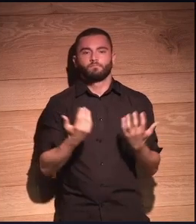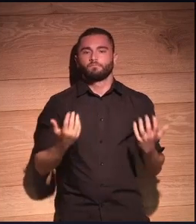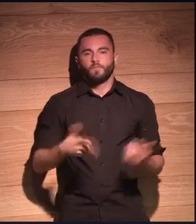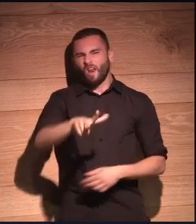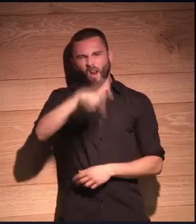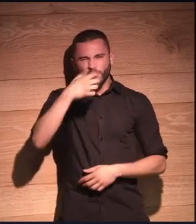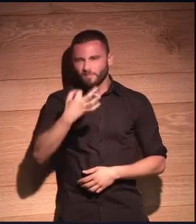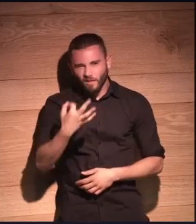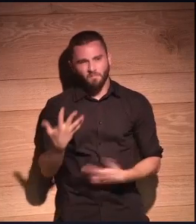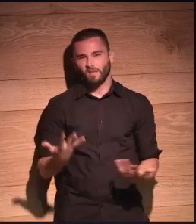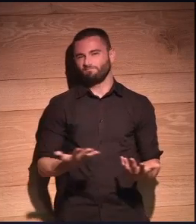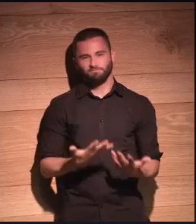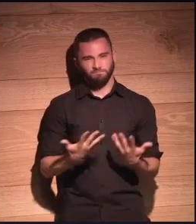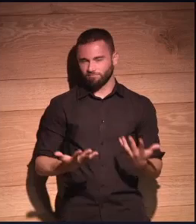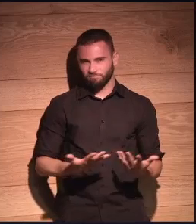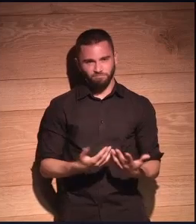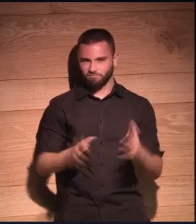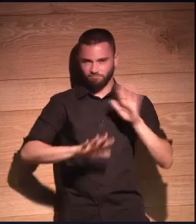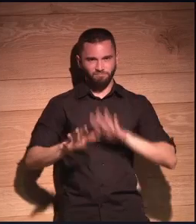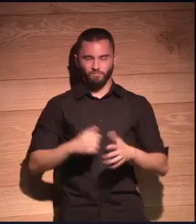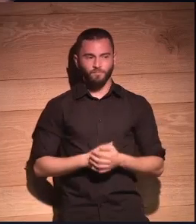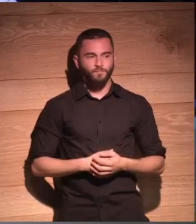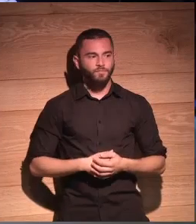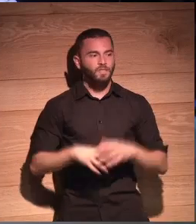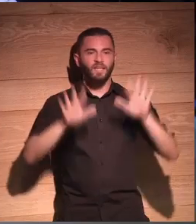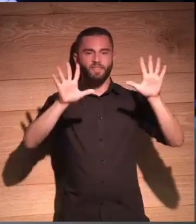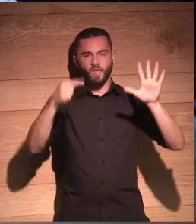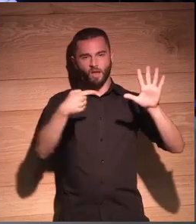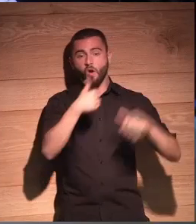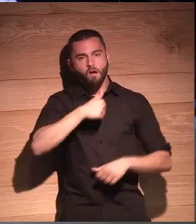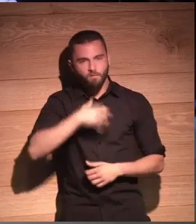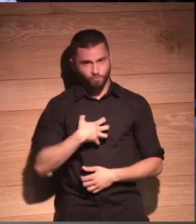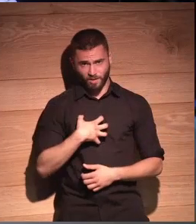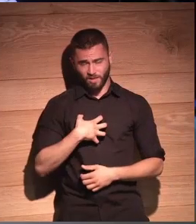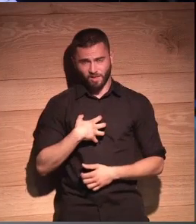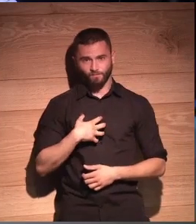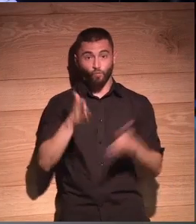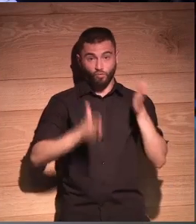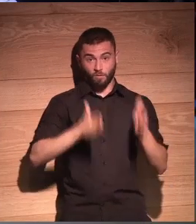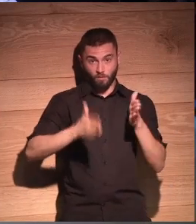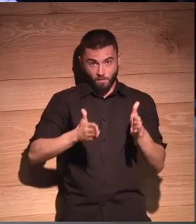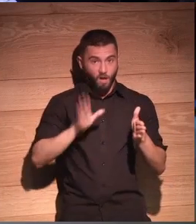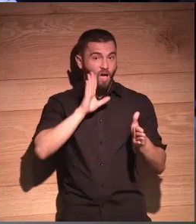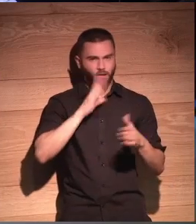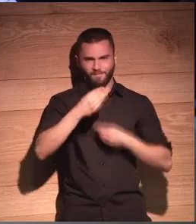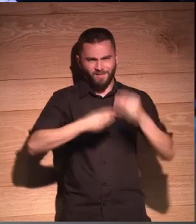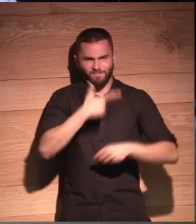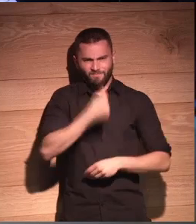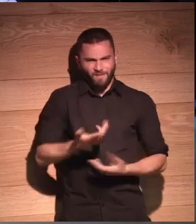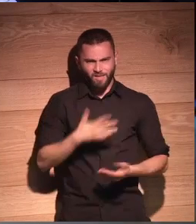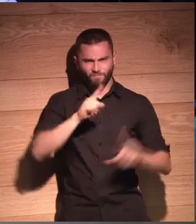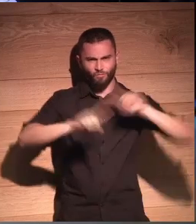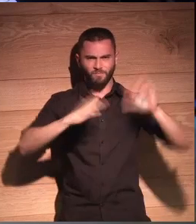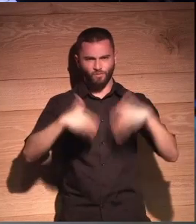tienen que respirar. O sea, no aguantamos 10G. No aguantamos 10G. O sea, un robot hace todo eso fácilmente y sin